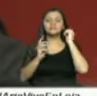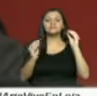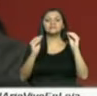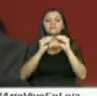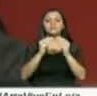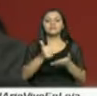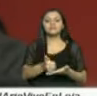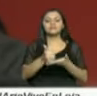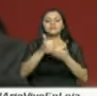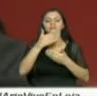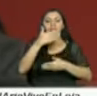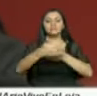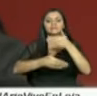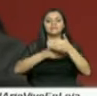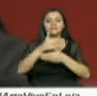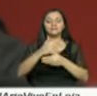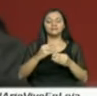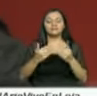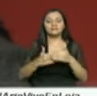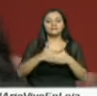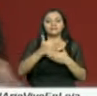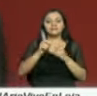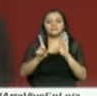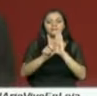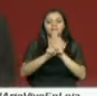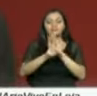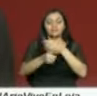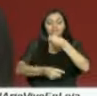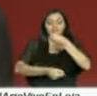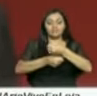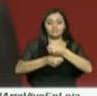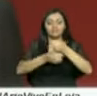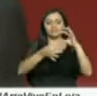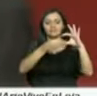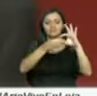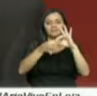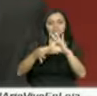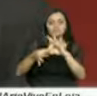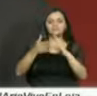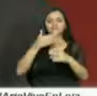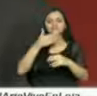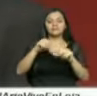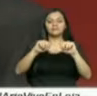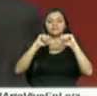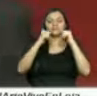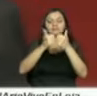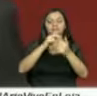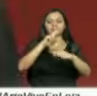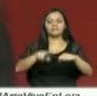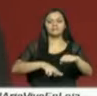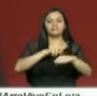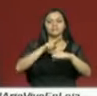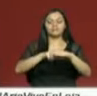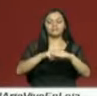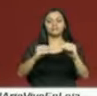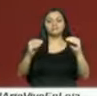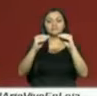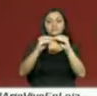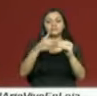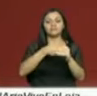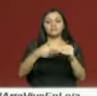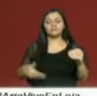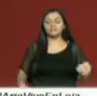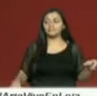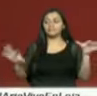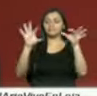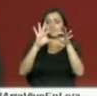nos ayudaron a construir esta ley. El trabajo conjunto entre la Asamblea Nacional y el Ejecutivo, es justo